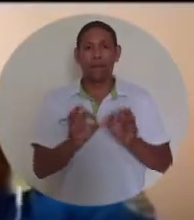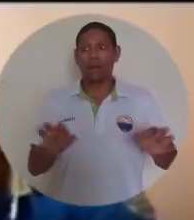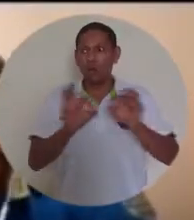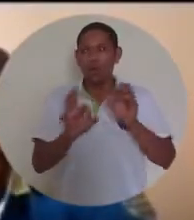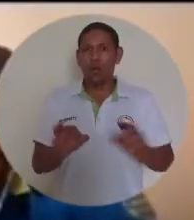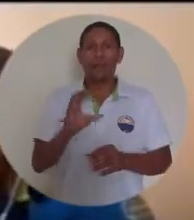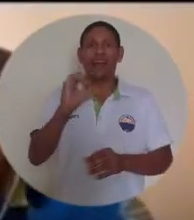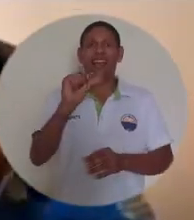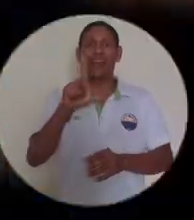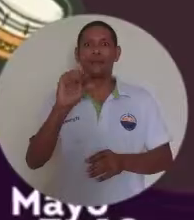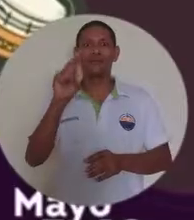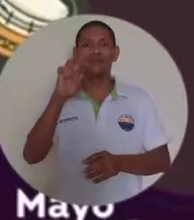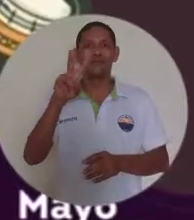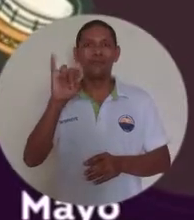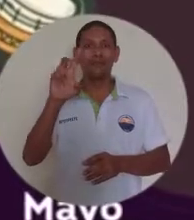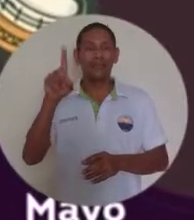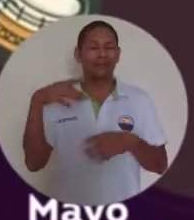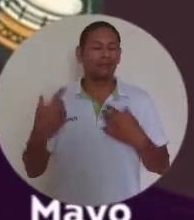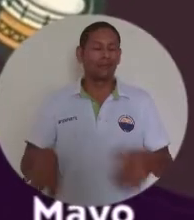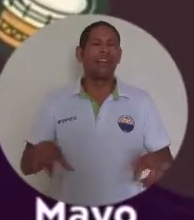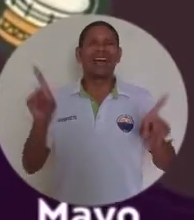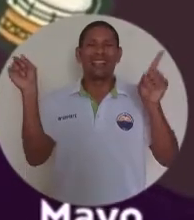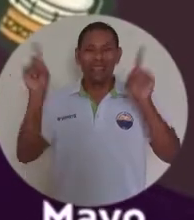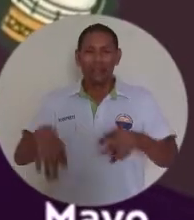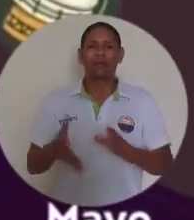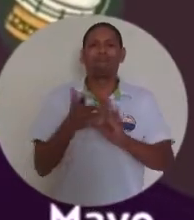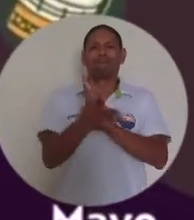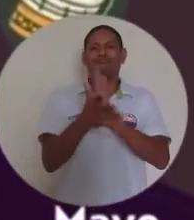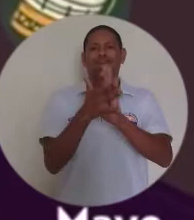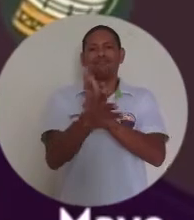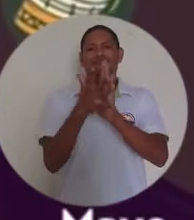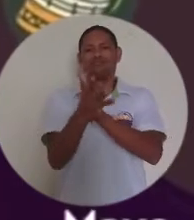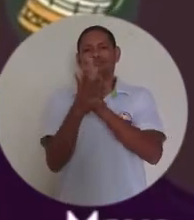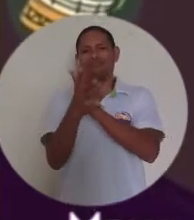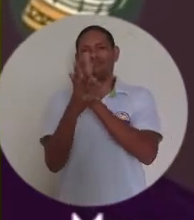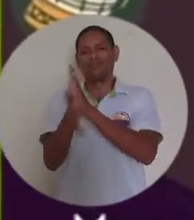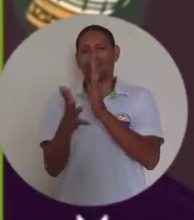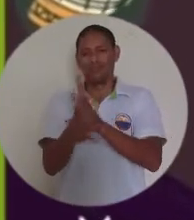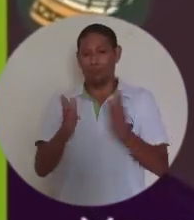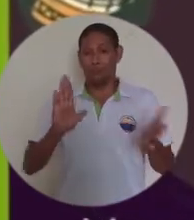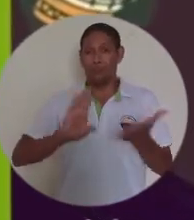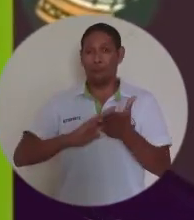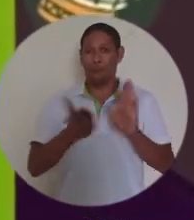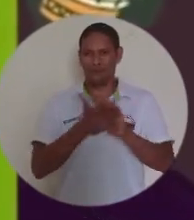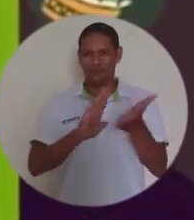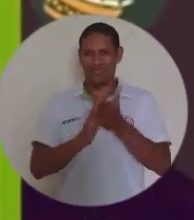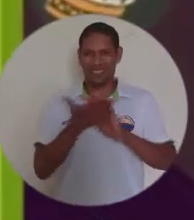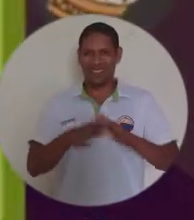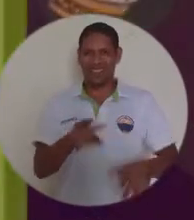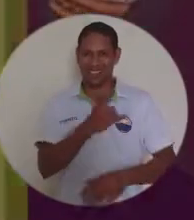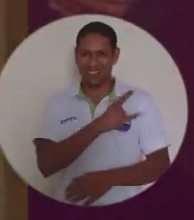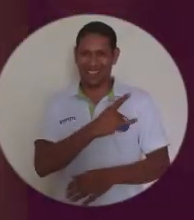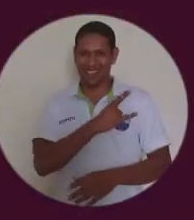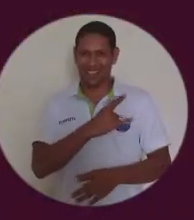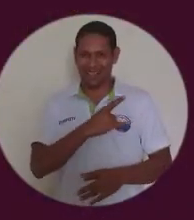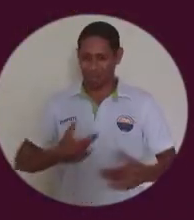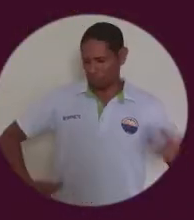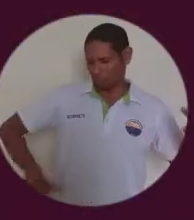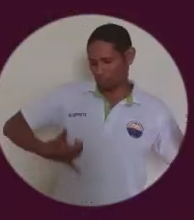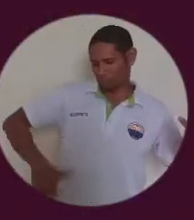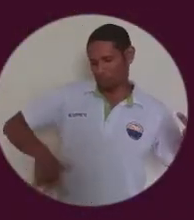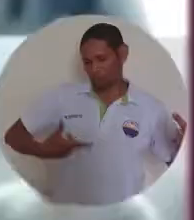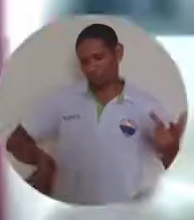del cantante samario Carlos Vives, quien a través de unas palabras dirigidas a la comunidad universitaria y en compañía de su guitarra, se unió a